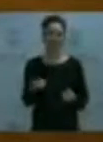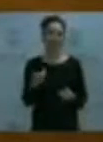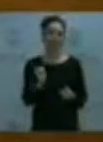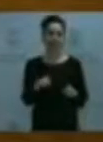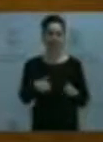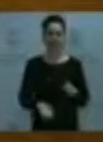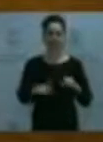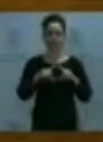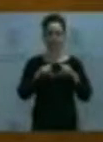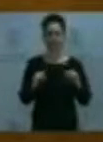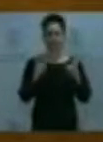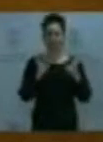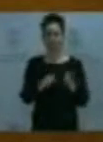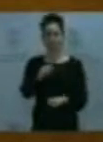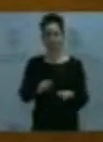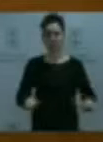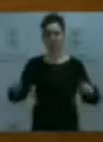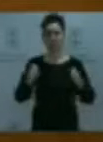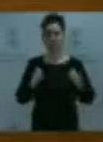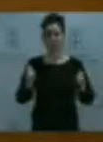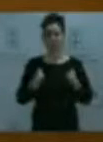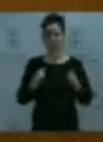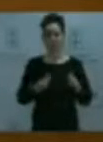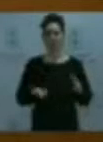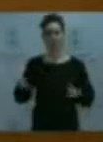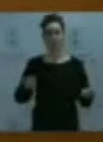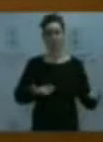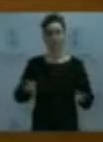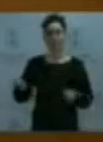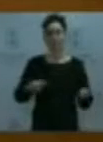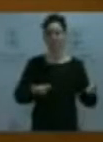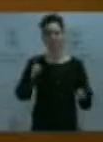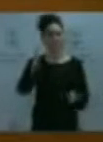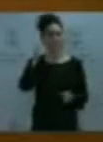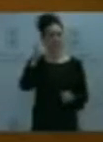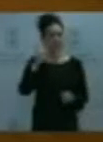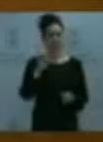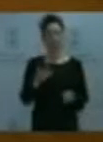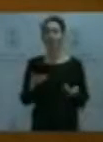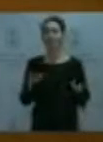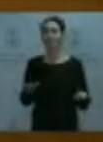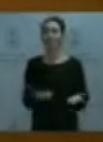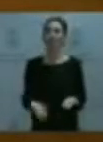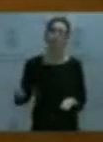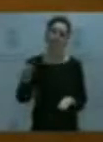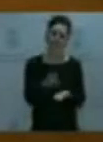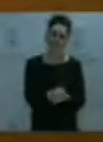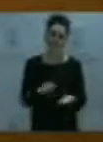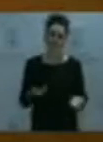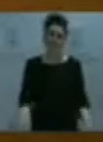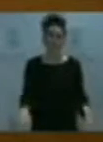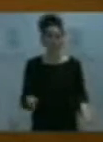en los pequeños núcleos rurales, pero nuevamente el lamento sí, los cortes de